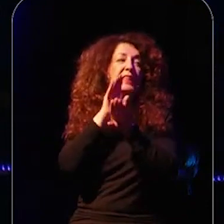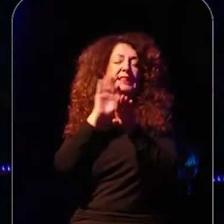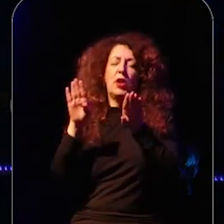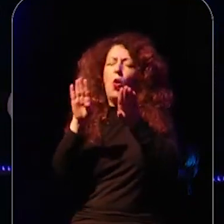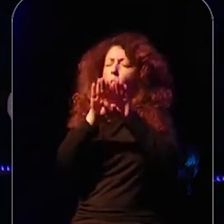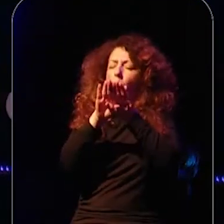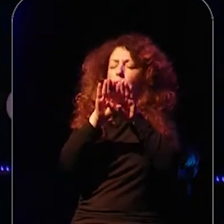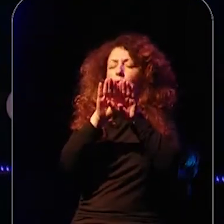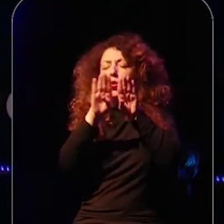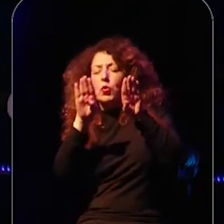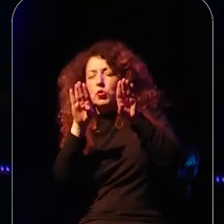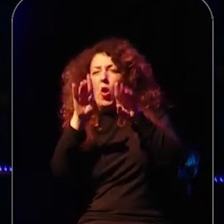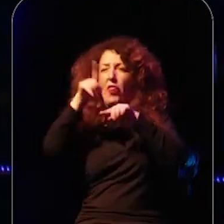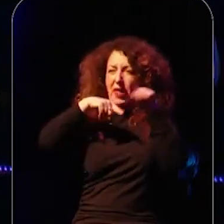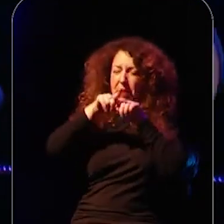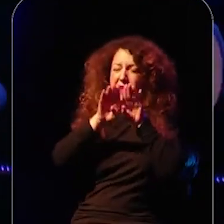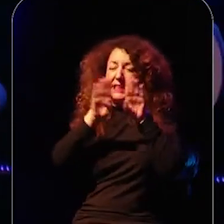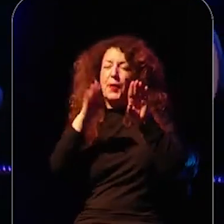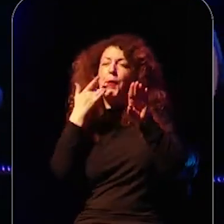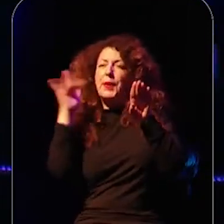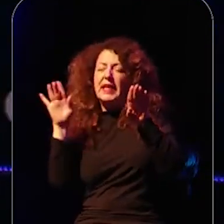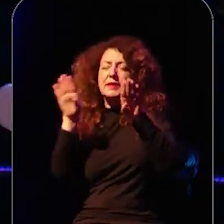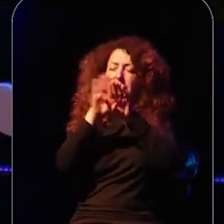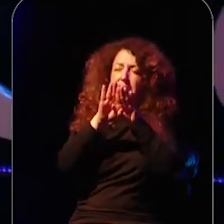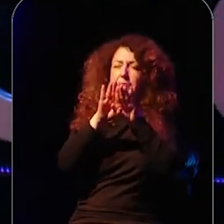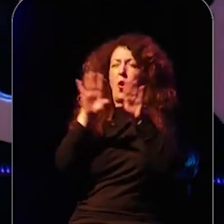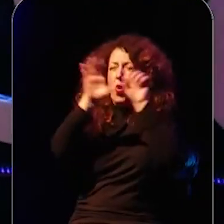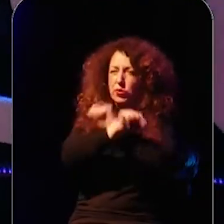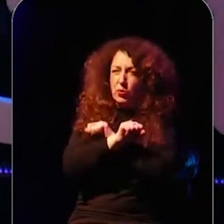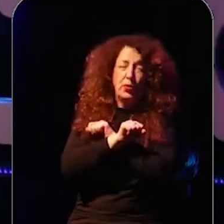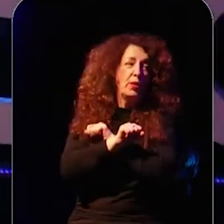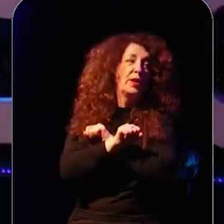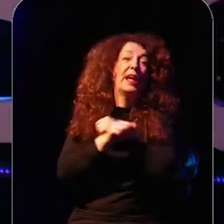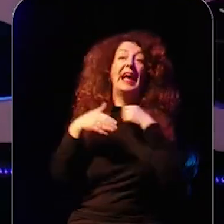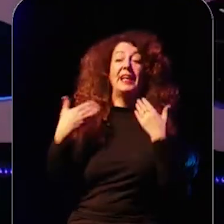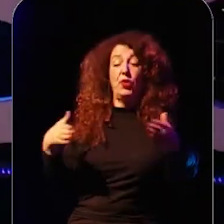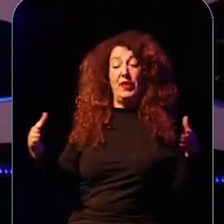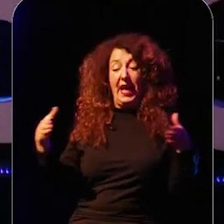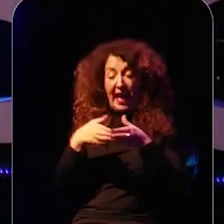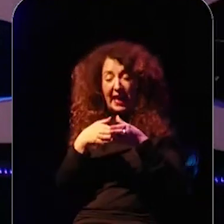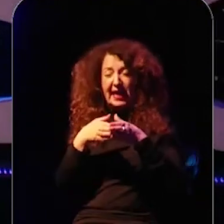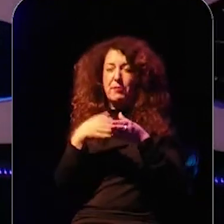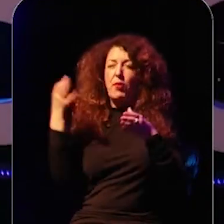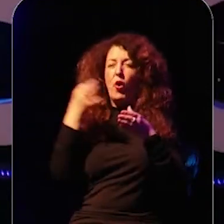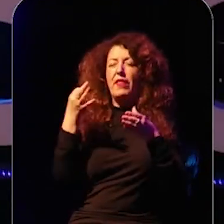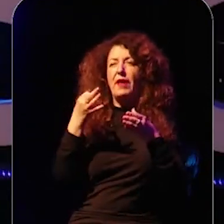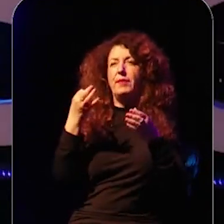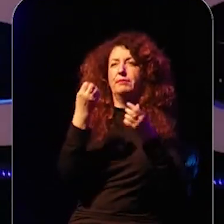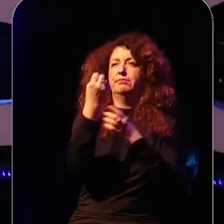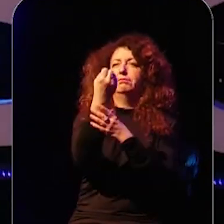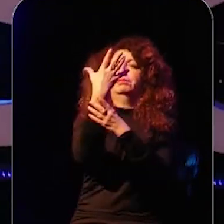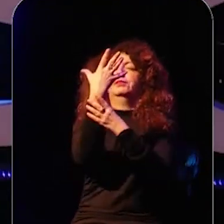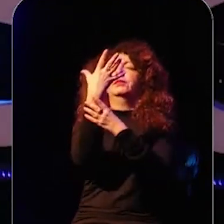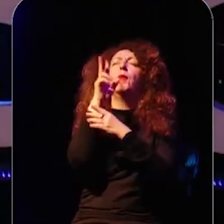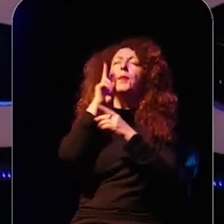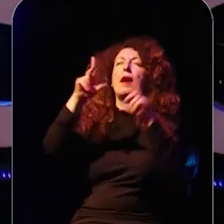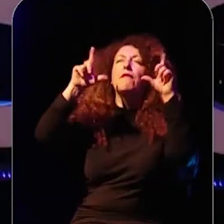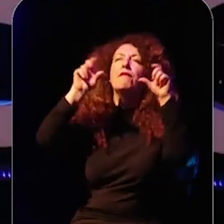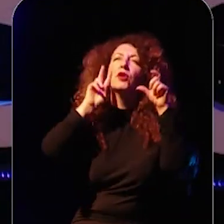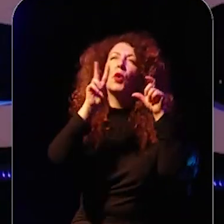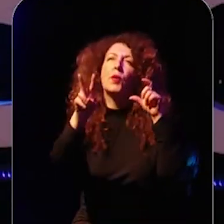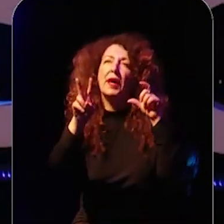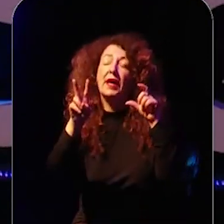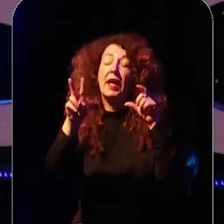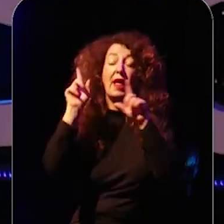ver una costura más brillante. En este caso, el equipo de Adela, con el mapeo, lo encendían, nos mandaban las fotos,